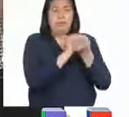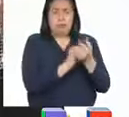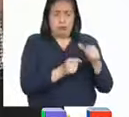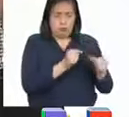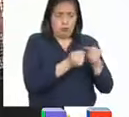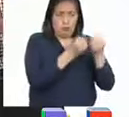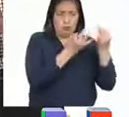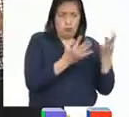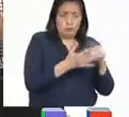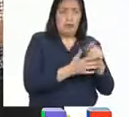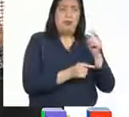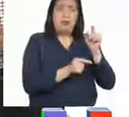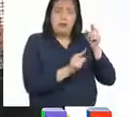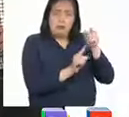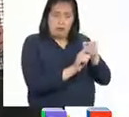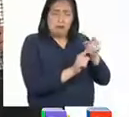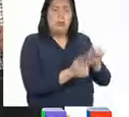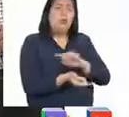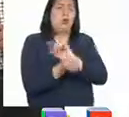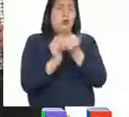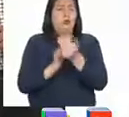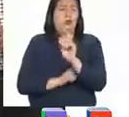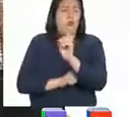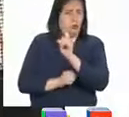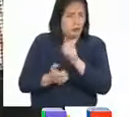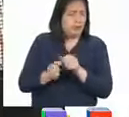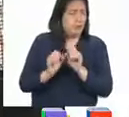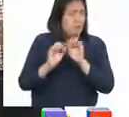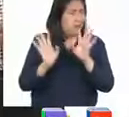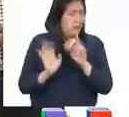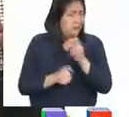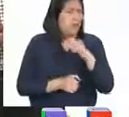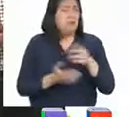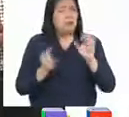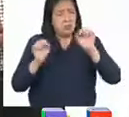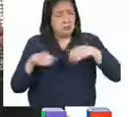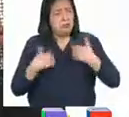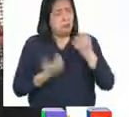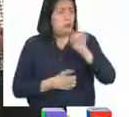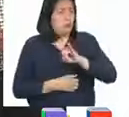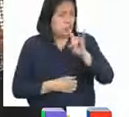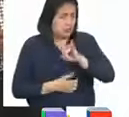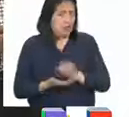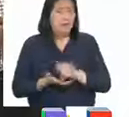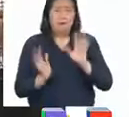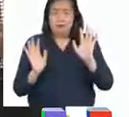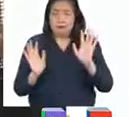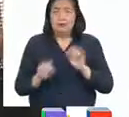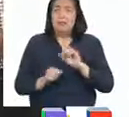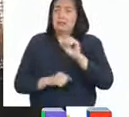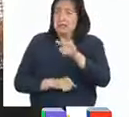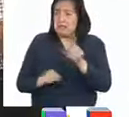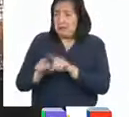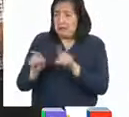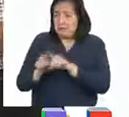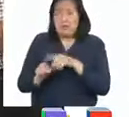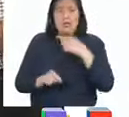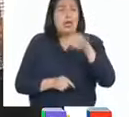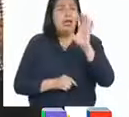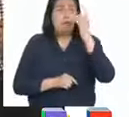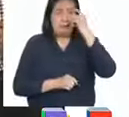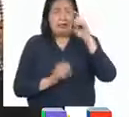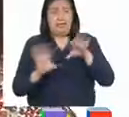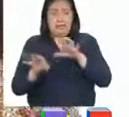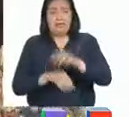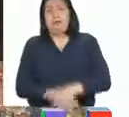un valor muy preciso en otro no tan preciso, pero más manejable. Es más, incluso hay un